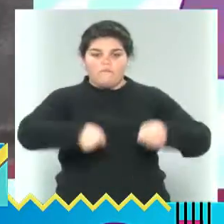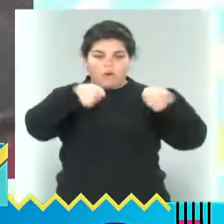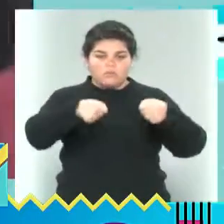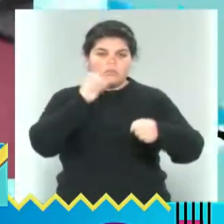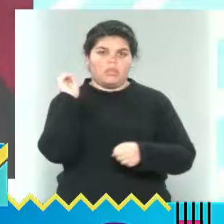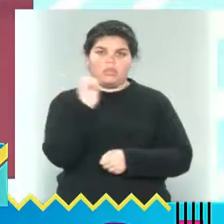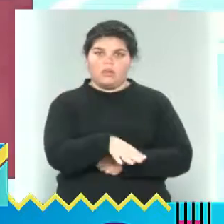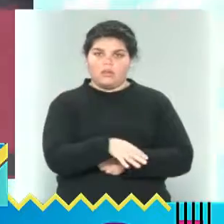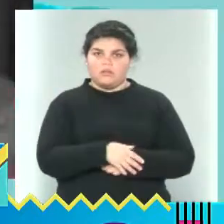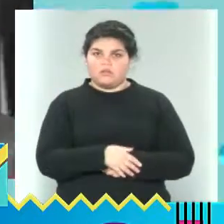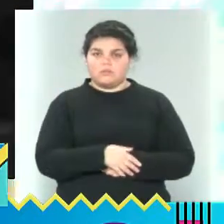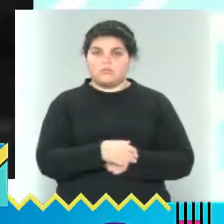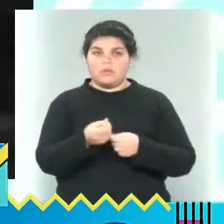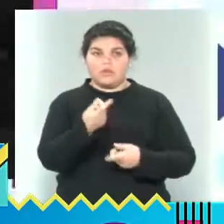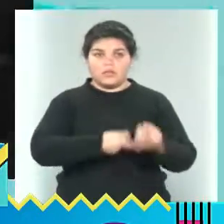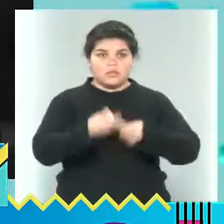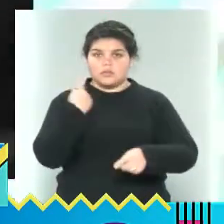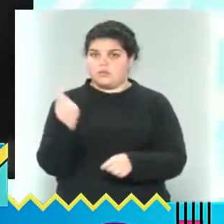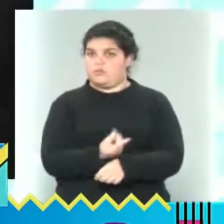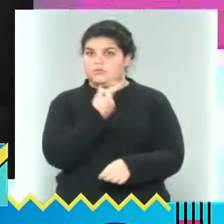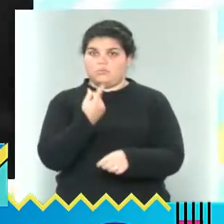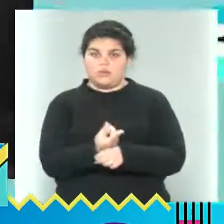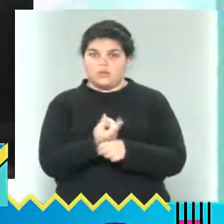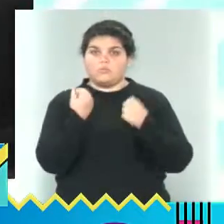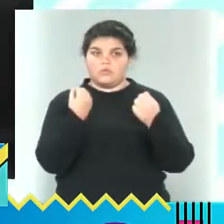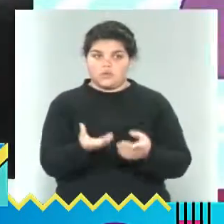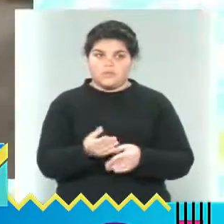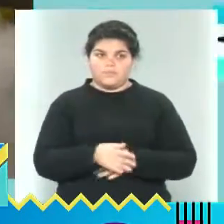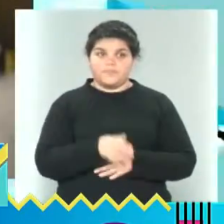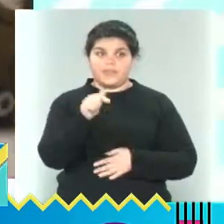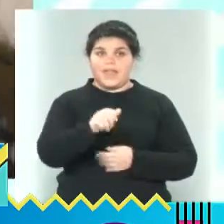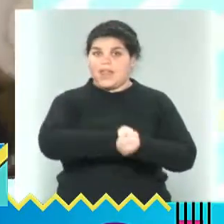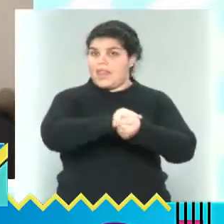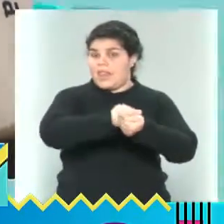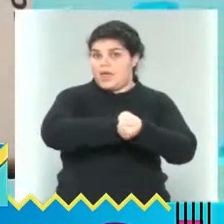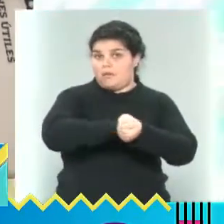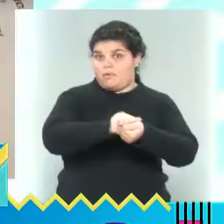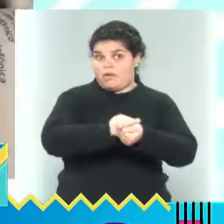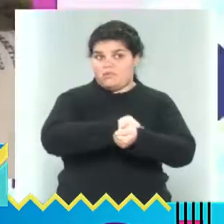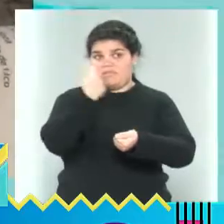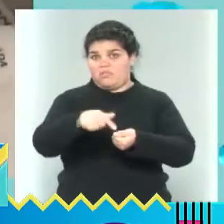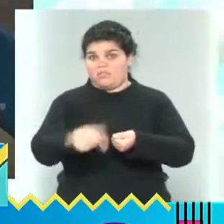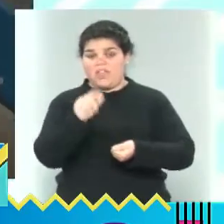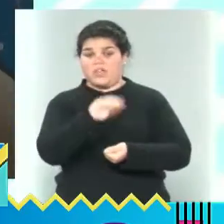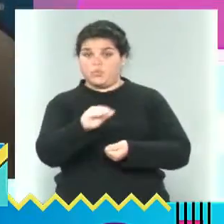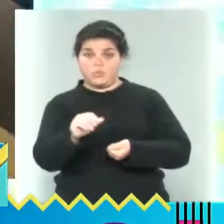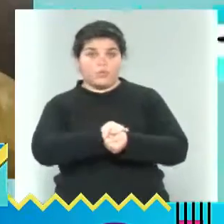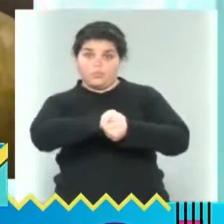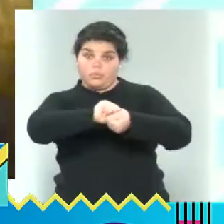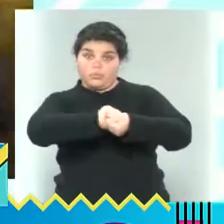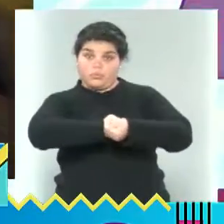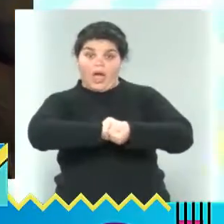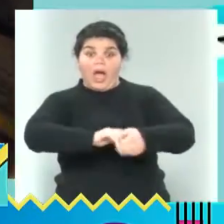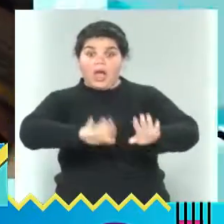para reciclar ese plástico, porque la conciencia tendría que ser lavarlo, eliminarle la materia orgánica que tiene y en una de esas se